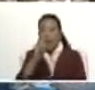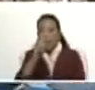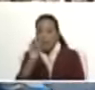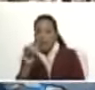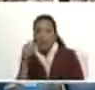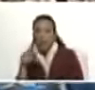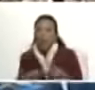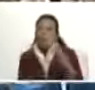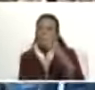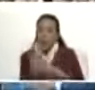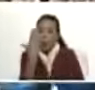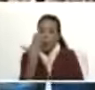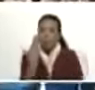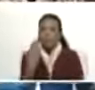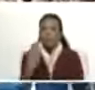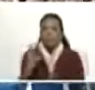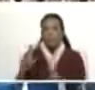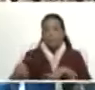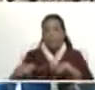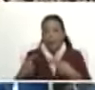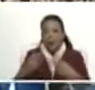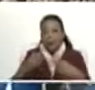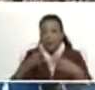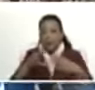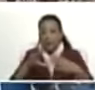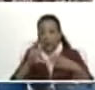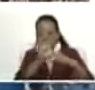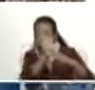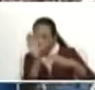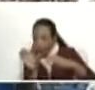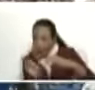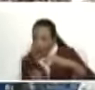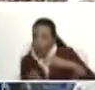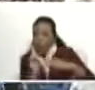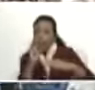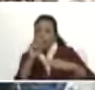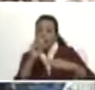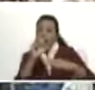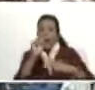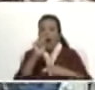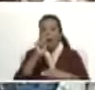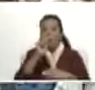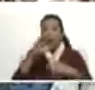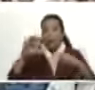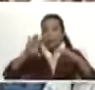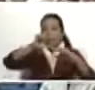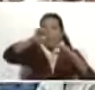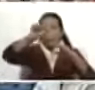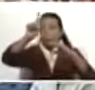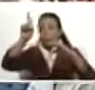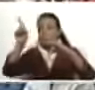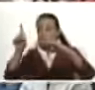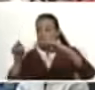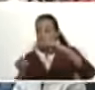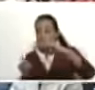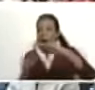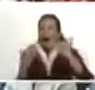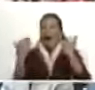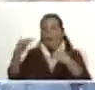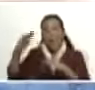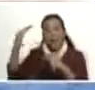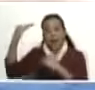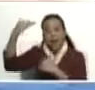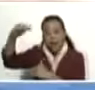su nacimiento hasta la desembocadura del Océano Atlántico. El gobierno de Venezuela formula votos